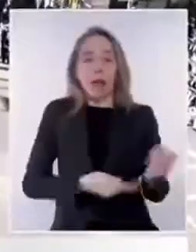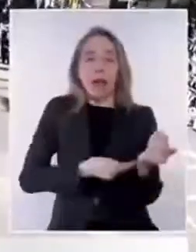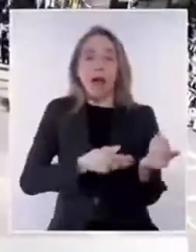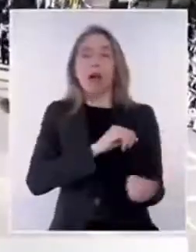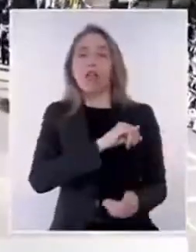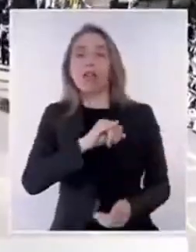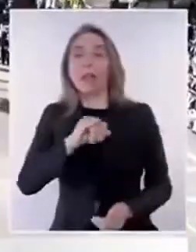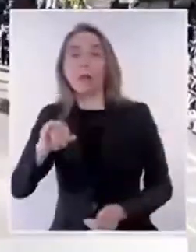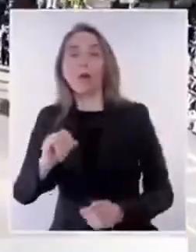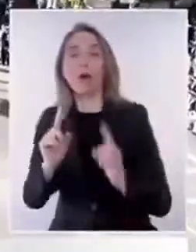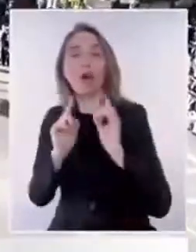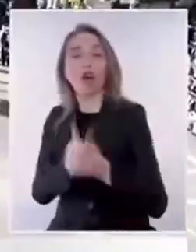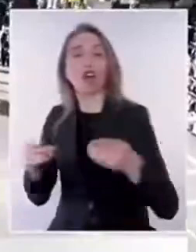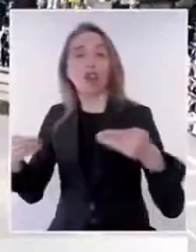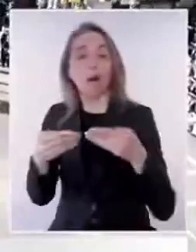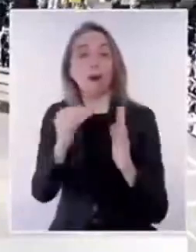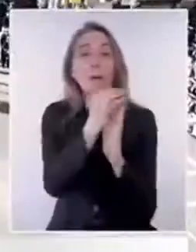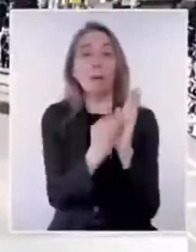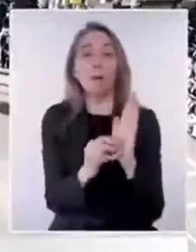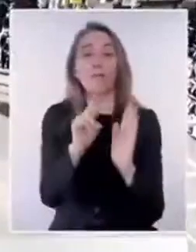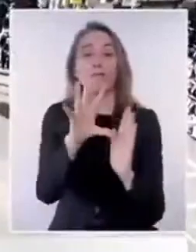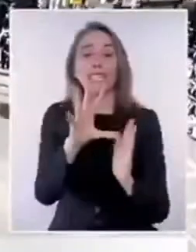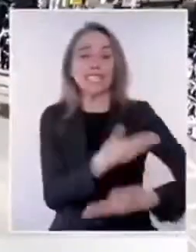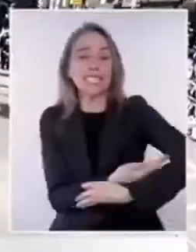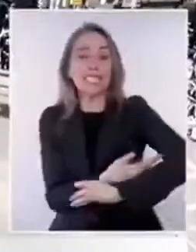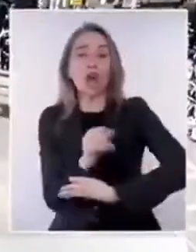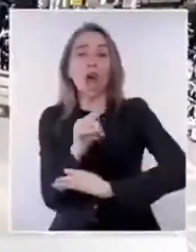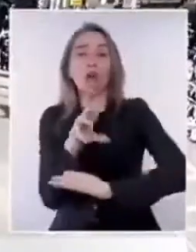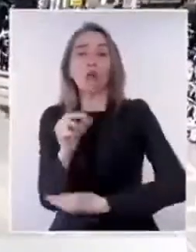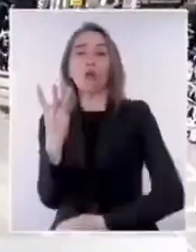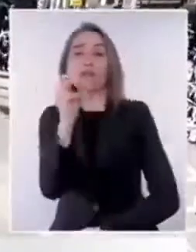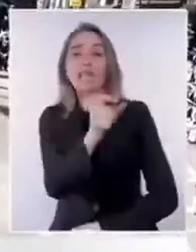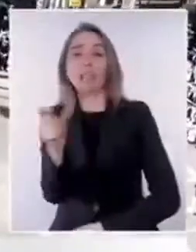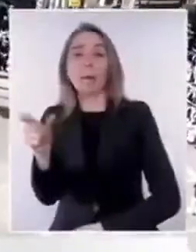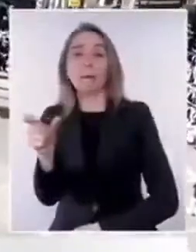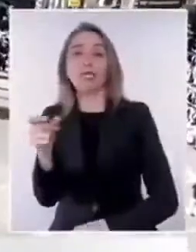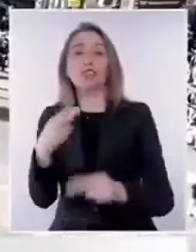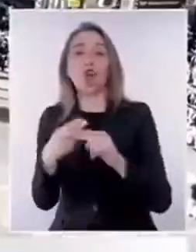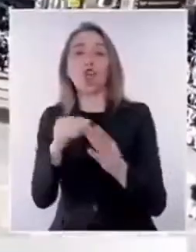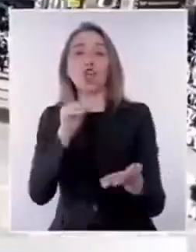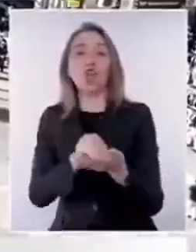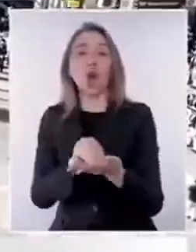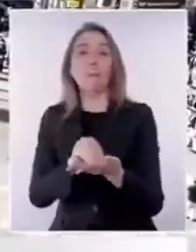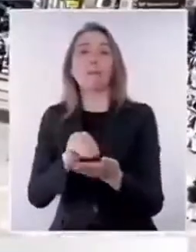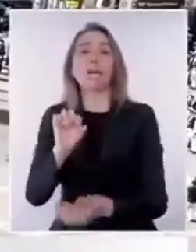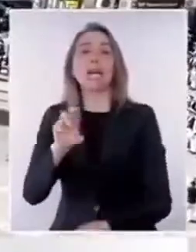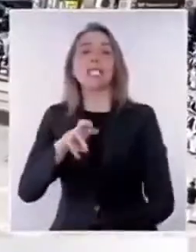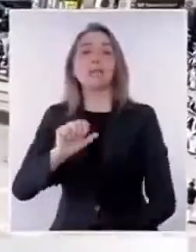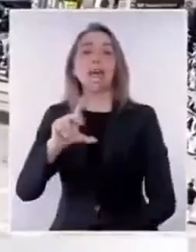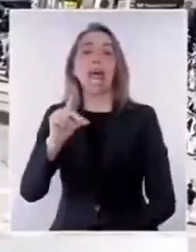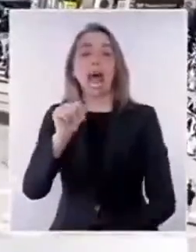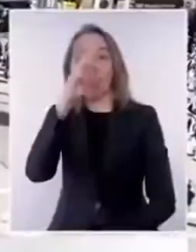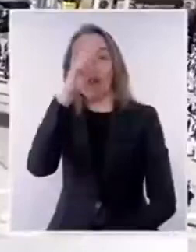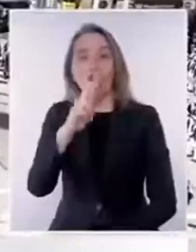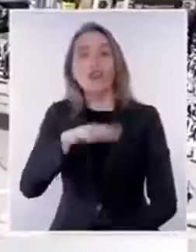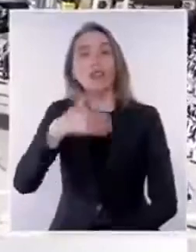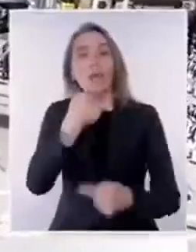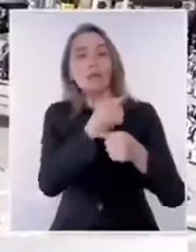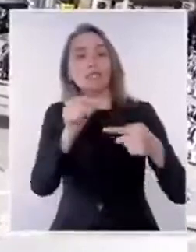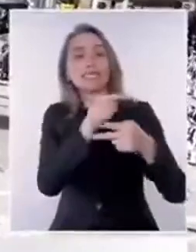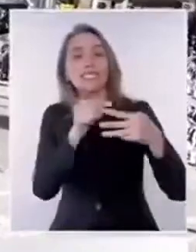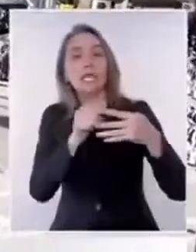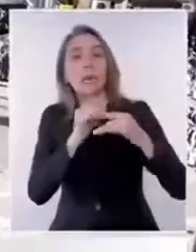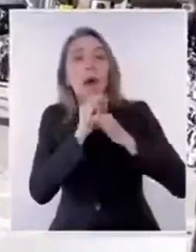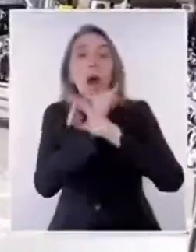después del combate se inscribieron, de hecho, 25 Arturos y 30 personas que llevaron el nombre de Esmeralda. Esto en las semanas posteriores